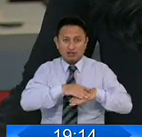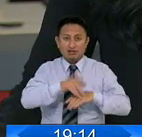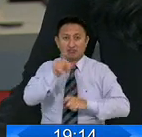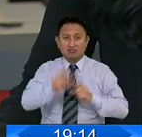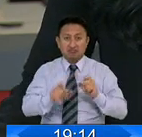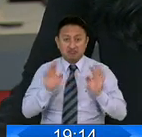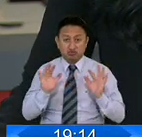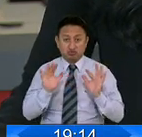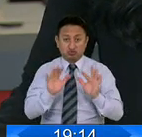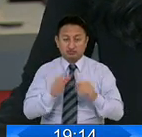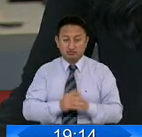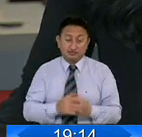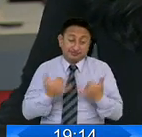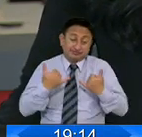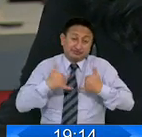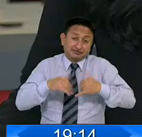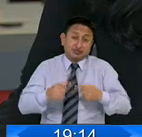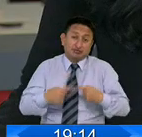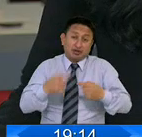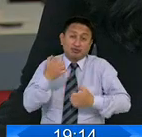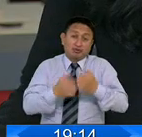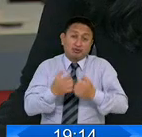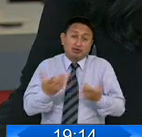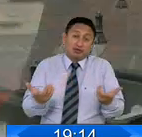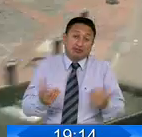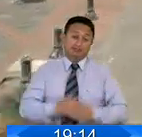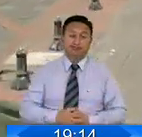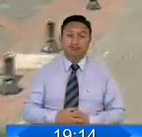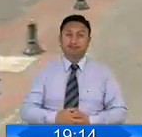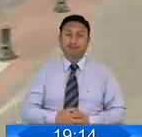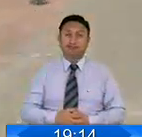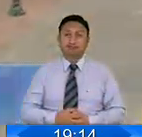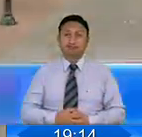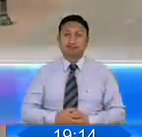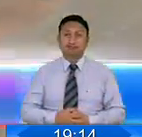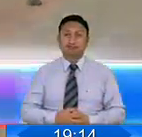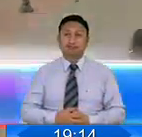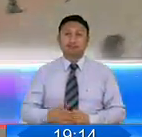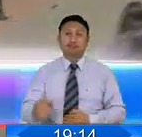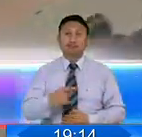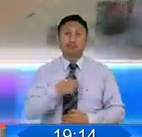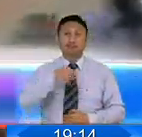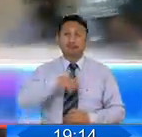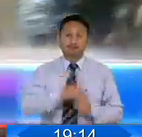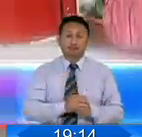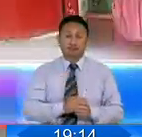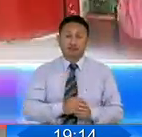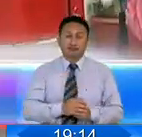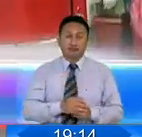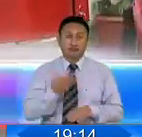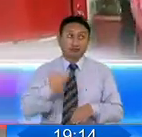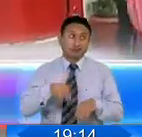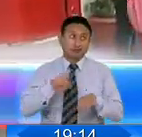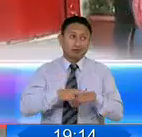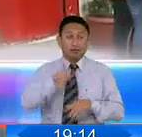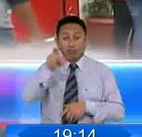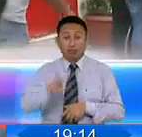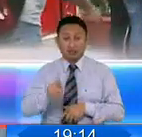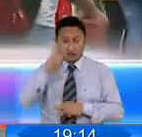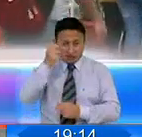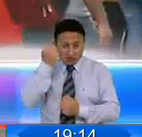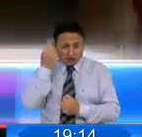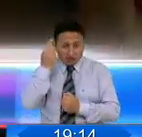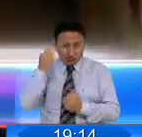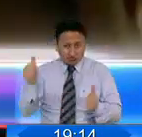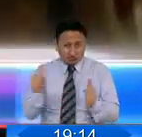aglomeraciones son el principal problema. Hablar de aglomeraciones ya es parte de la normalidad, de la poca colaboración de la gente. Y